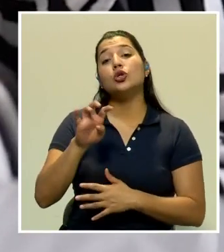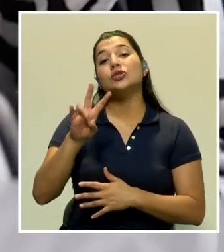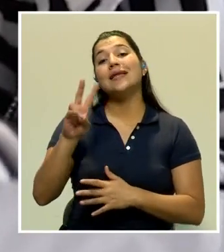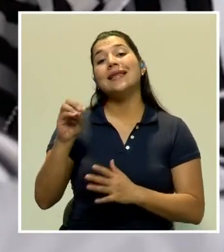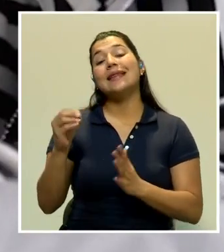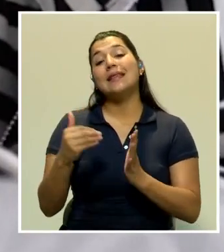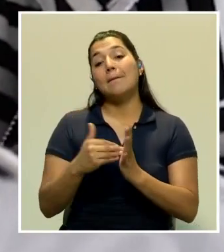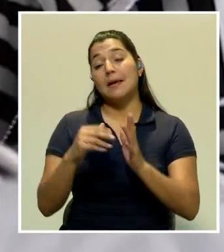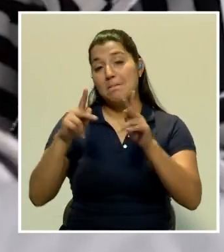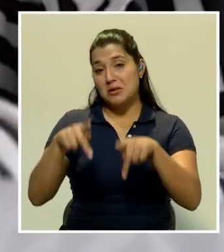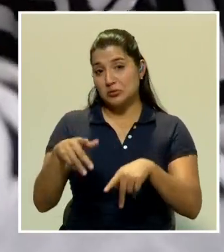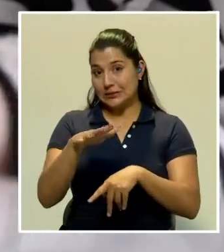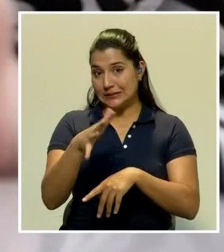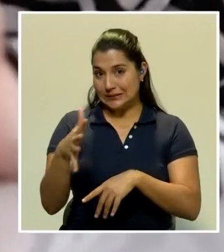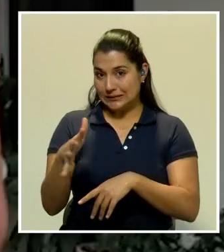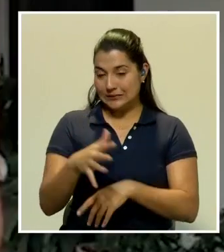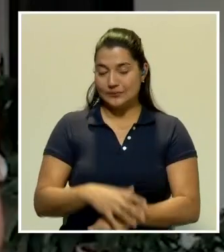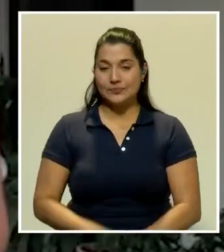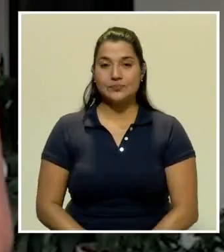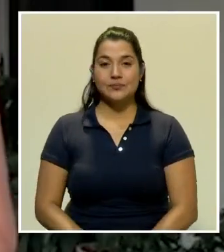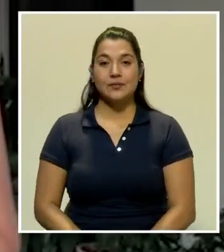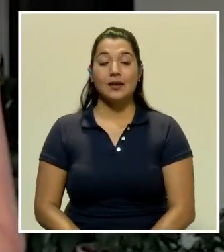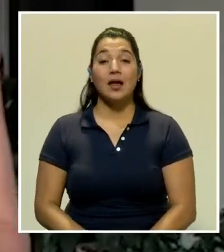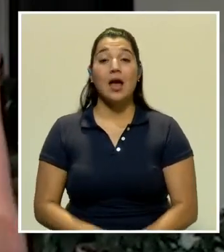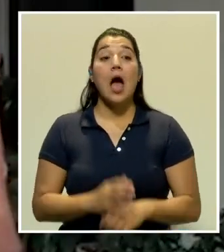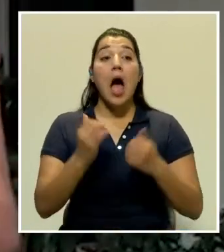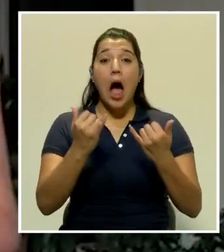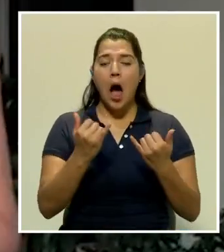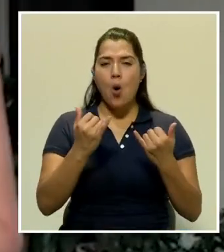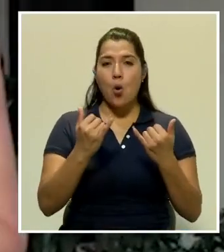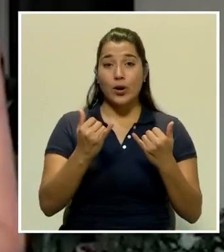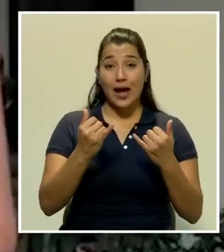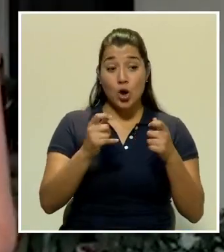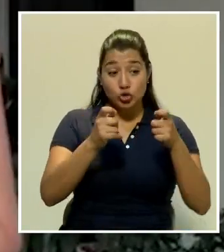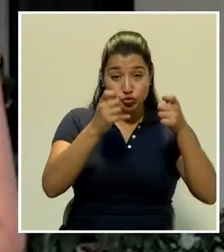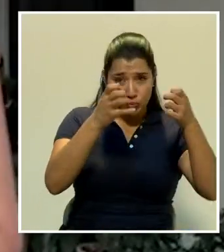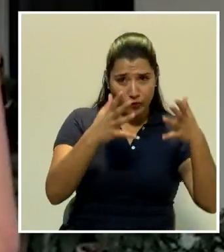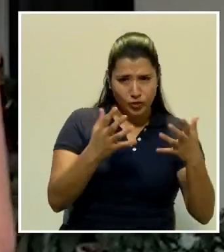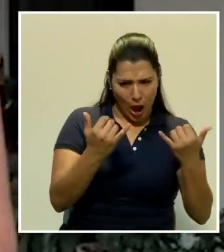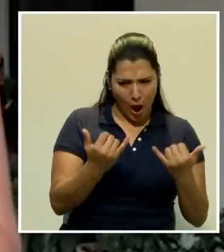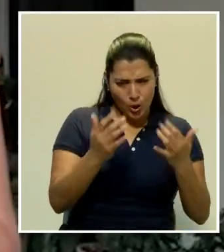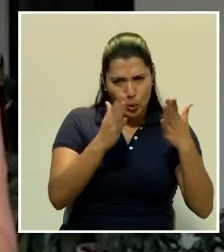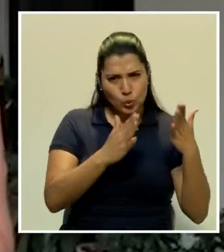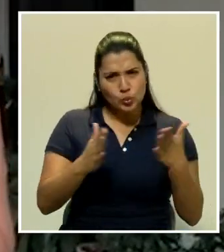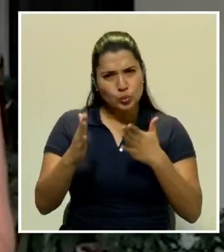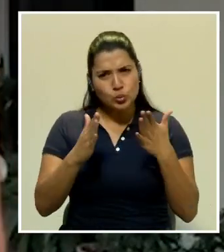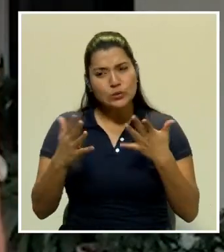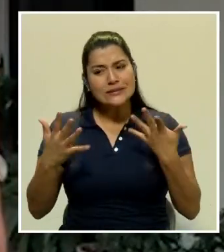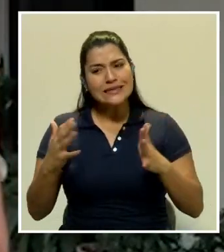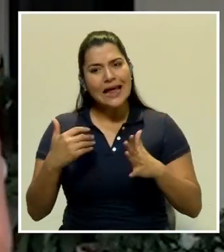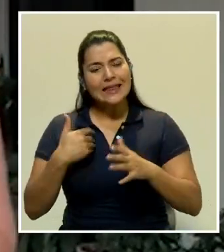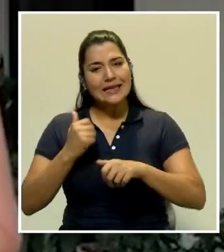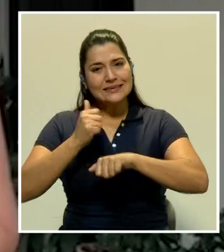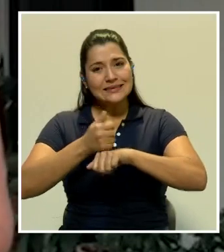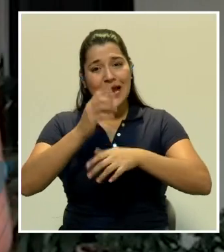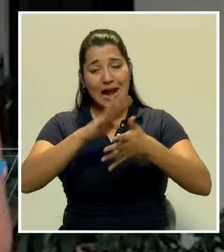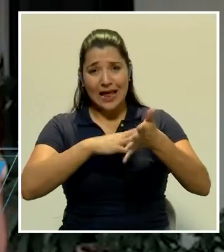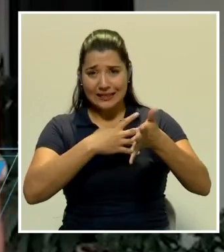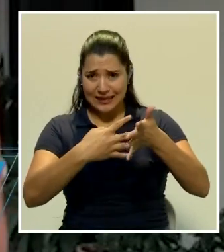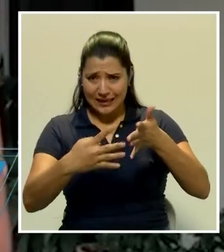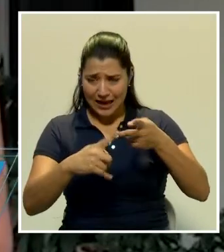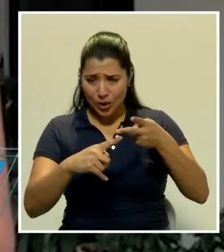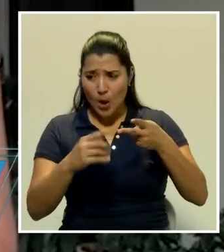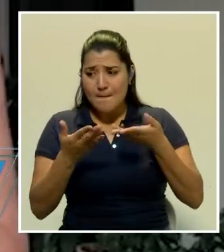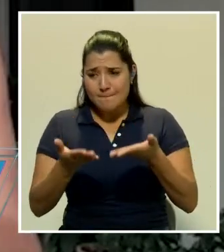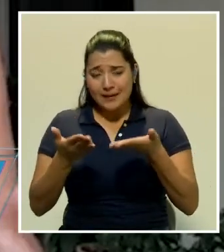470,000 usuarios aproximadamente. Los centros educativos se han organizado de tal manera que ya tienen los calendarios y los materiales que los